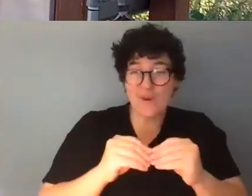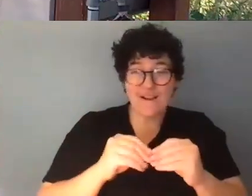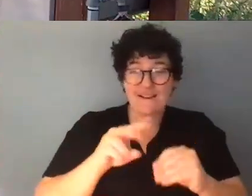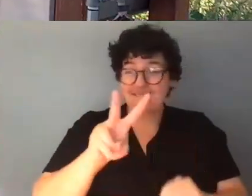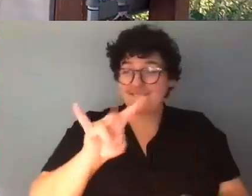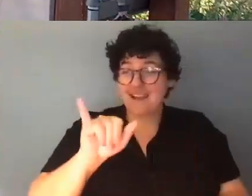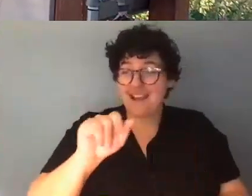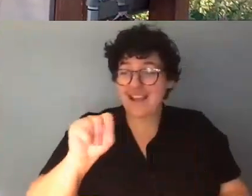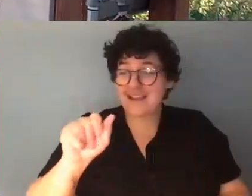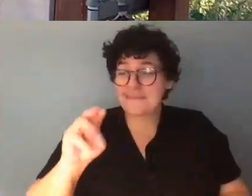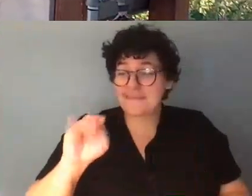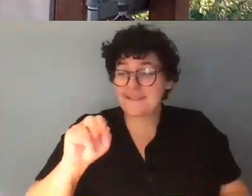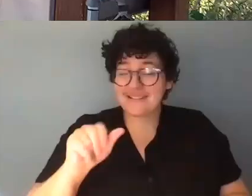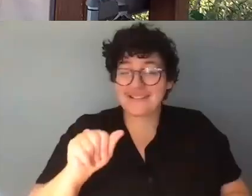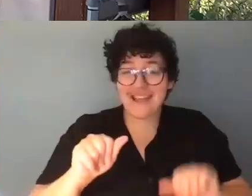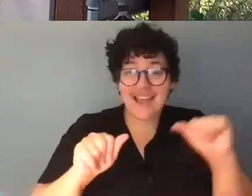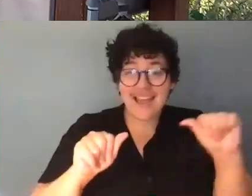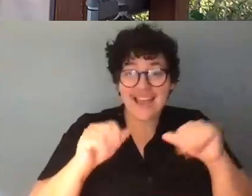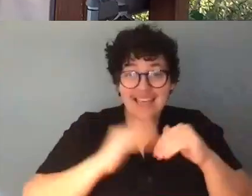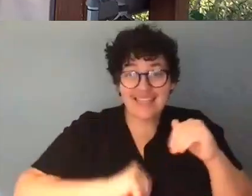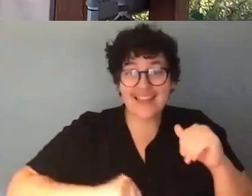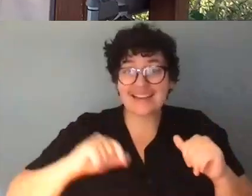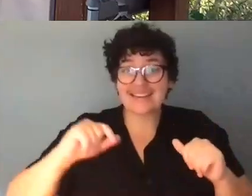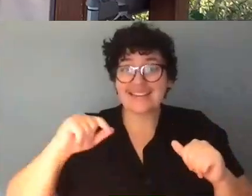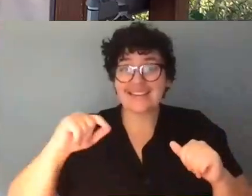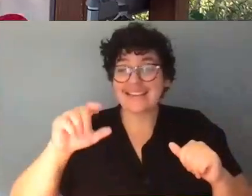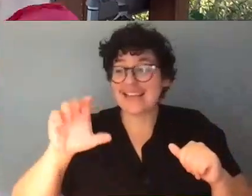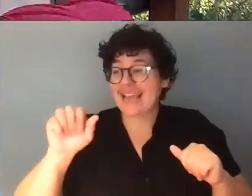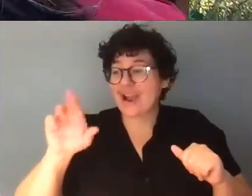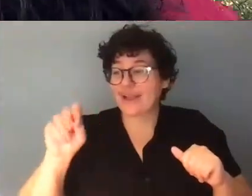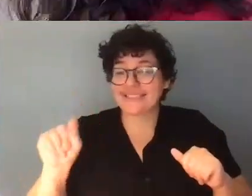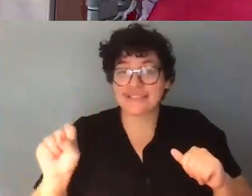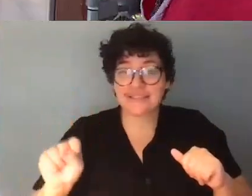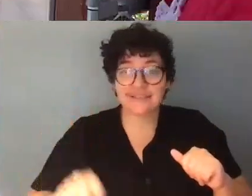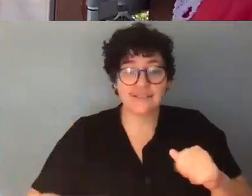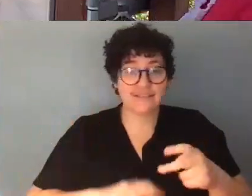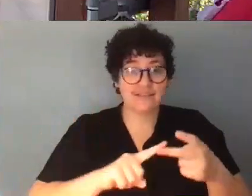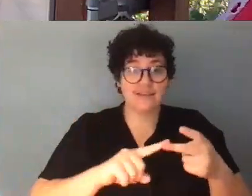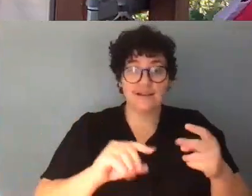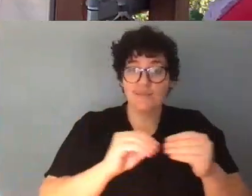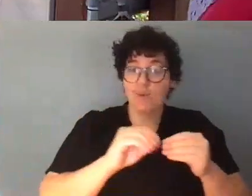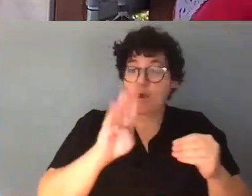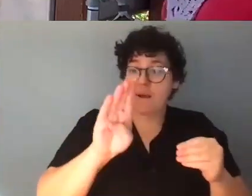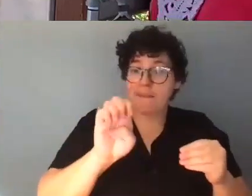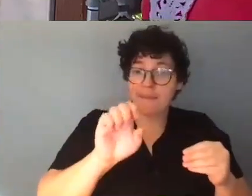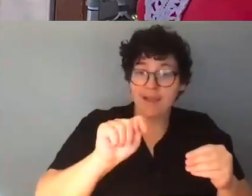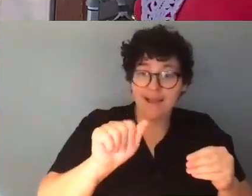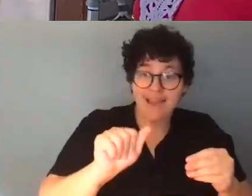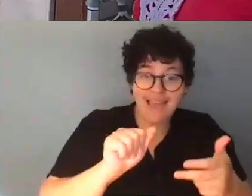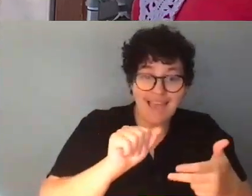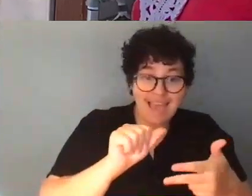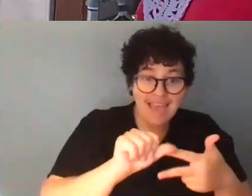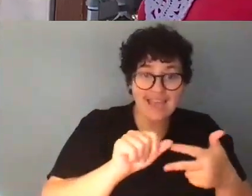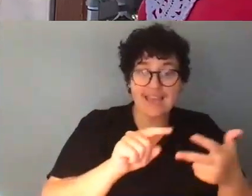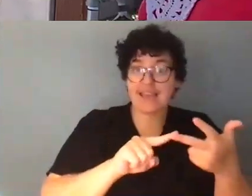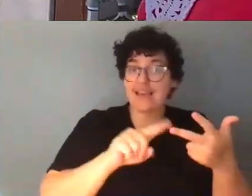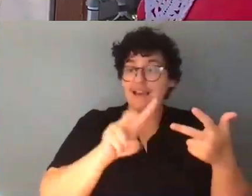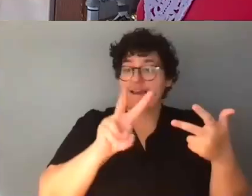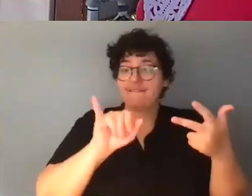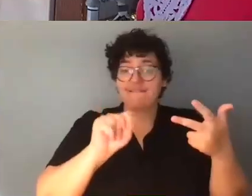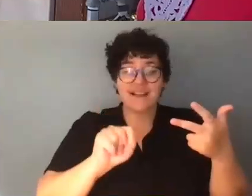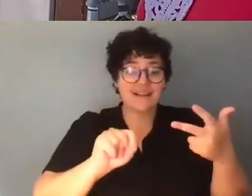zanahorias. Tiene más betacarotina también de los zanahorias. Tiene vitamina